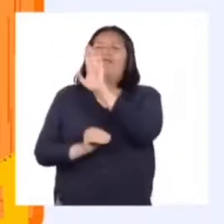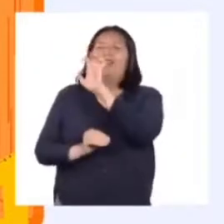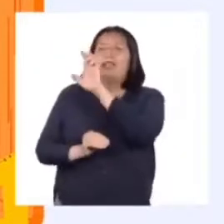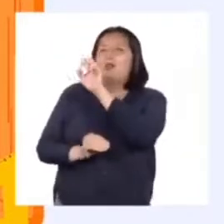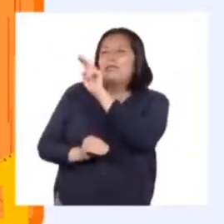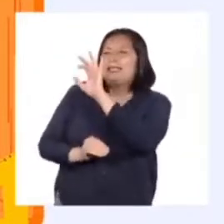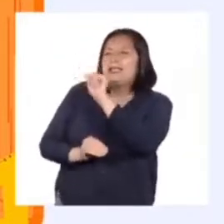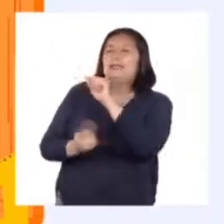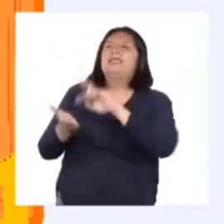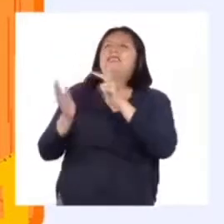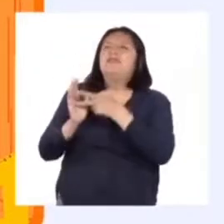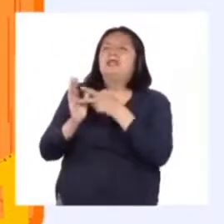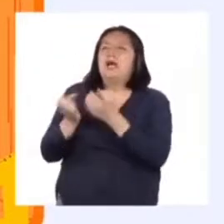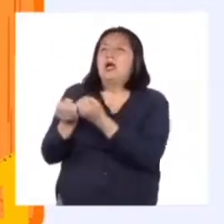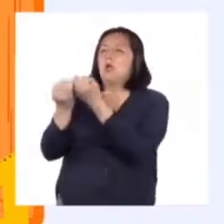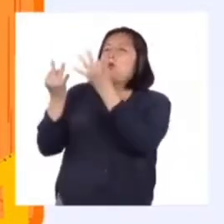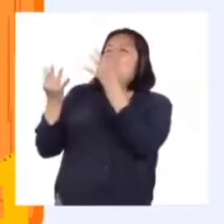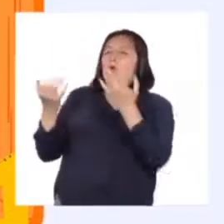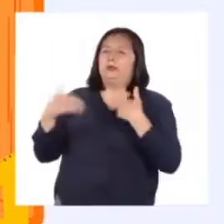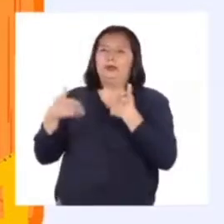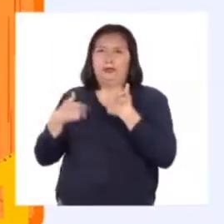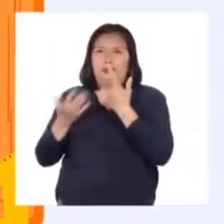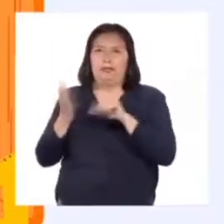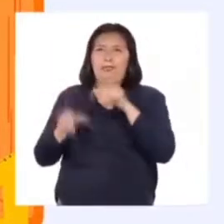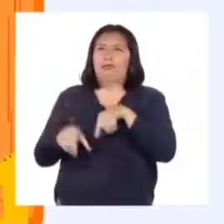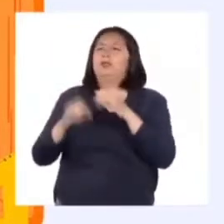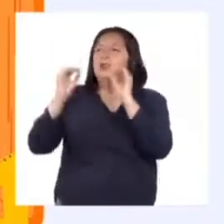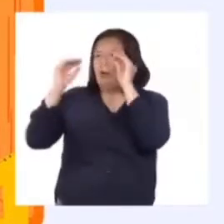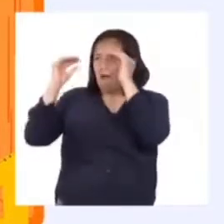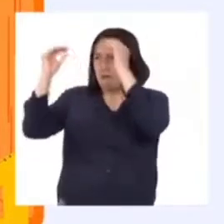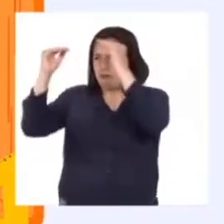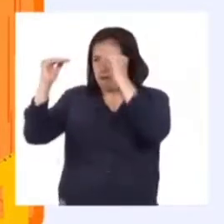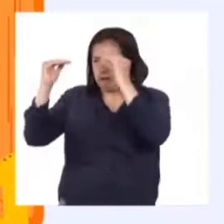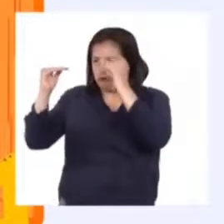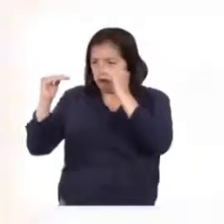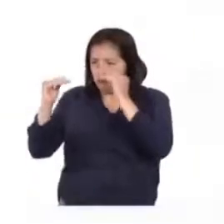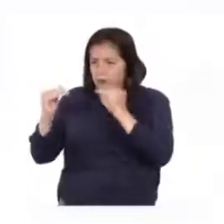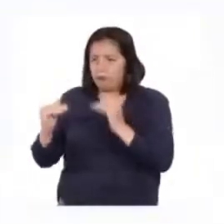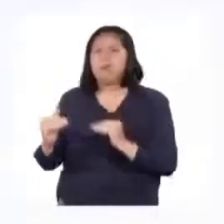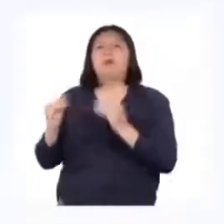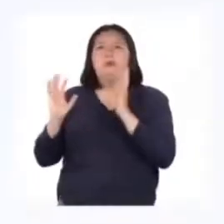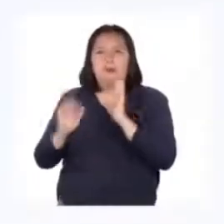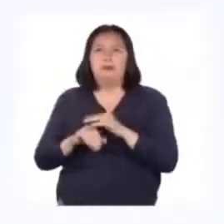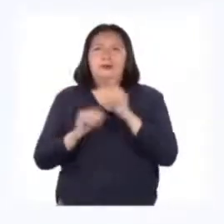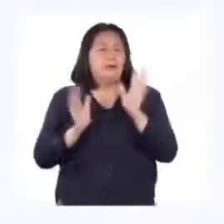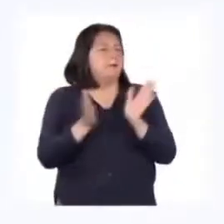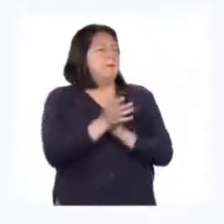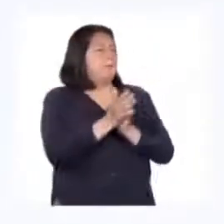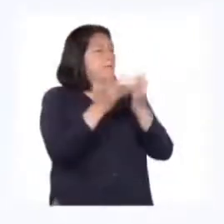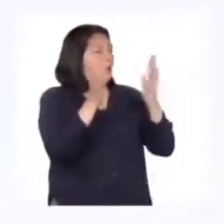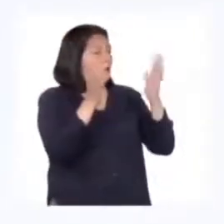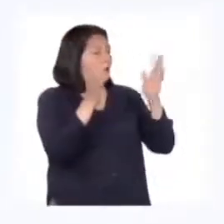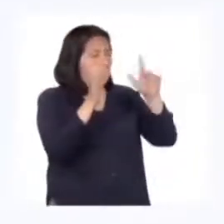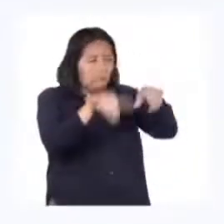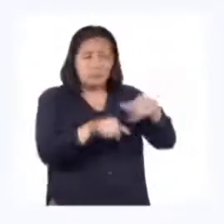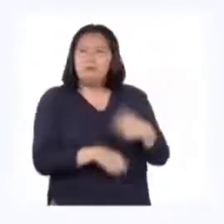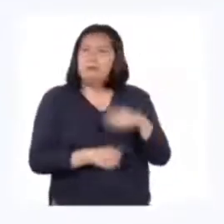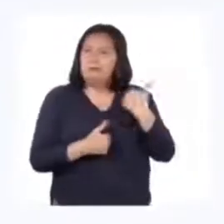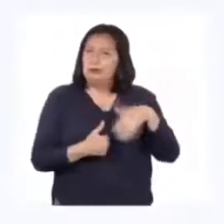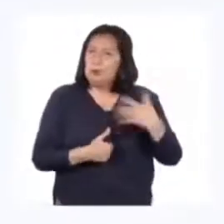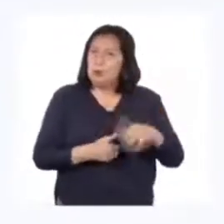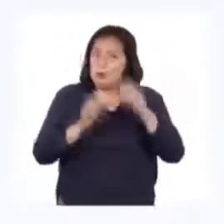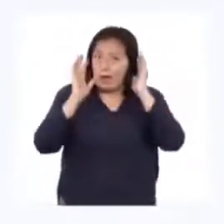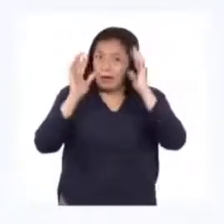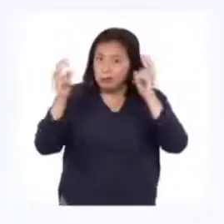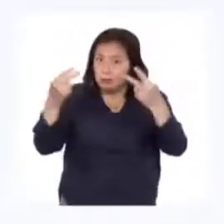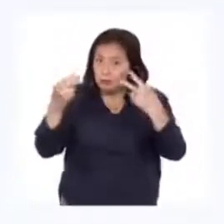cantidad de especies. Estas categorías las anotaron en las columnas. ¡Bravo, chicos! Muy bien, prestaron